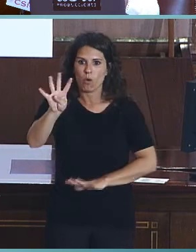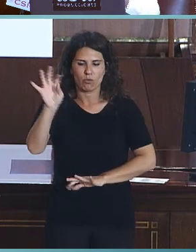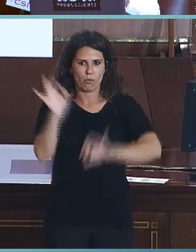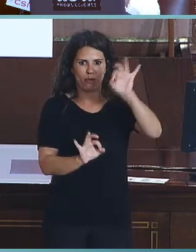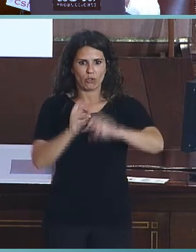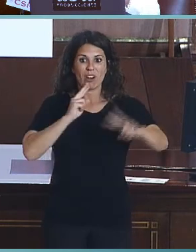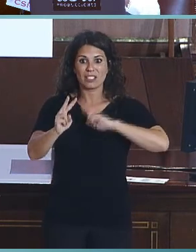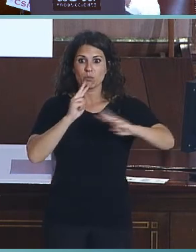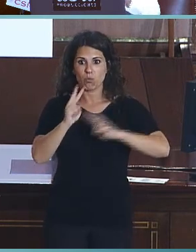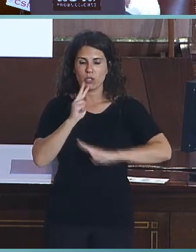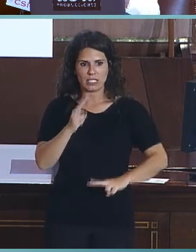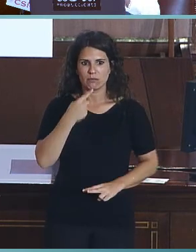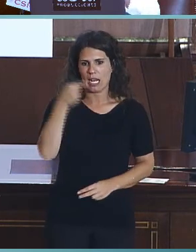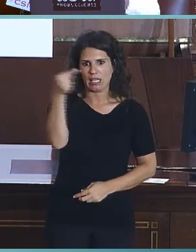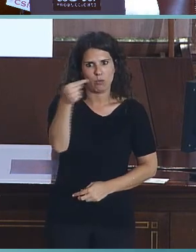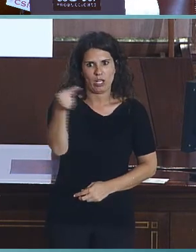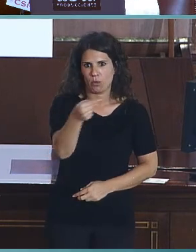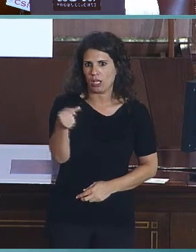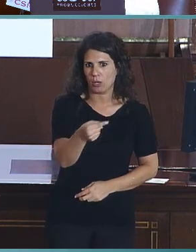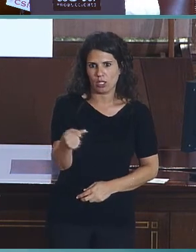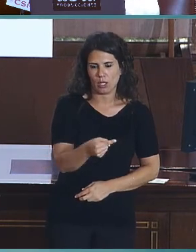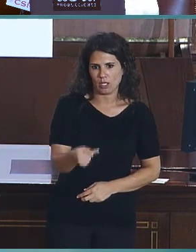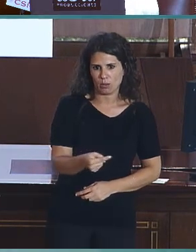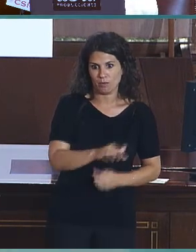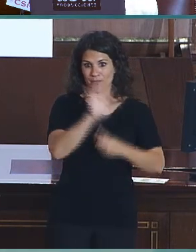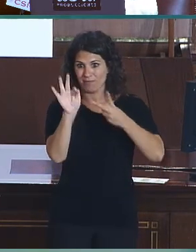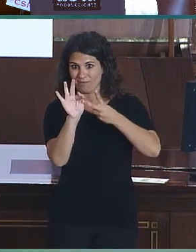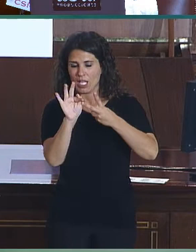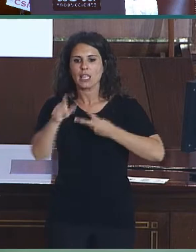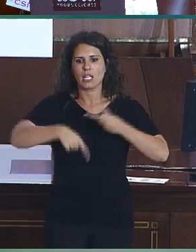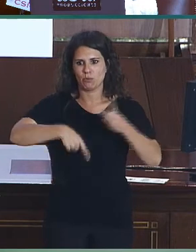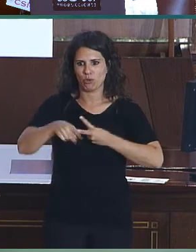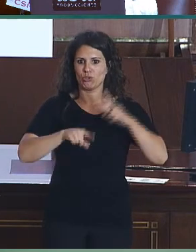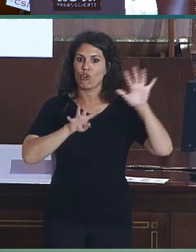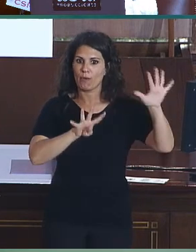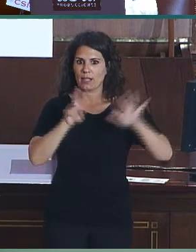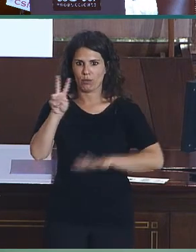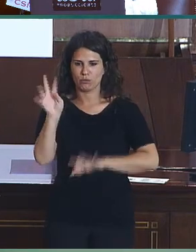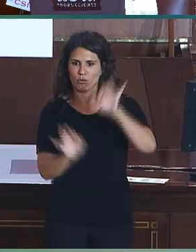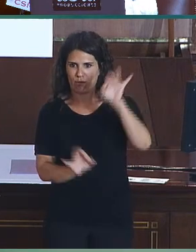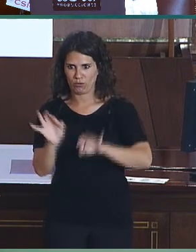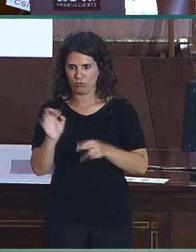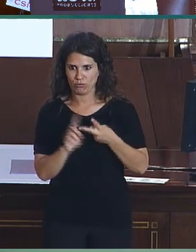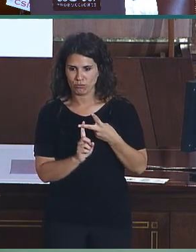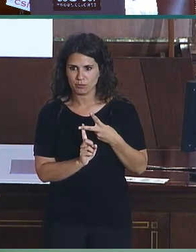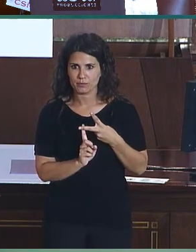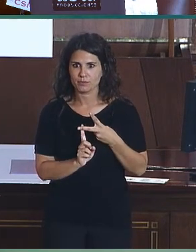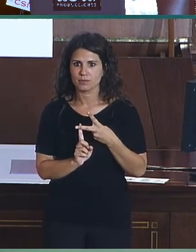de respuestas desfavorables, seguido del de los transportes, con un 92%.